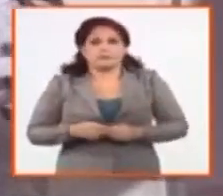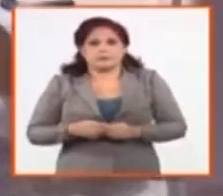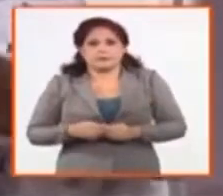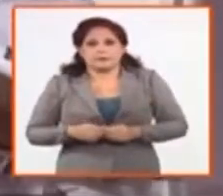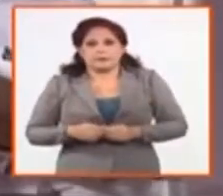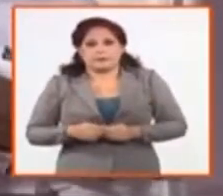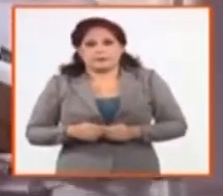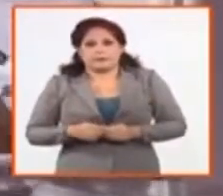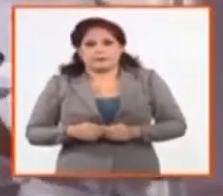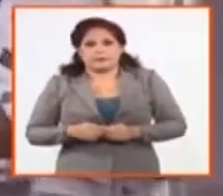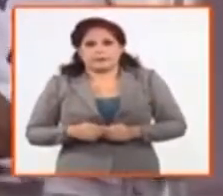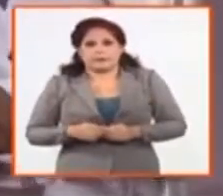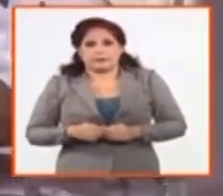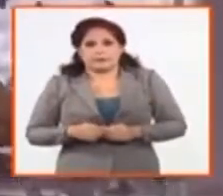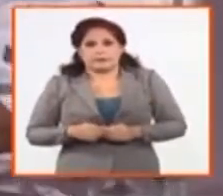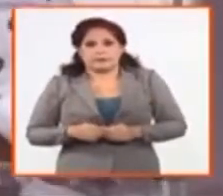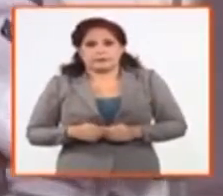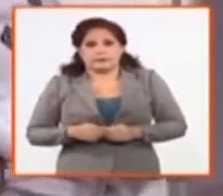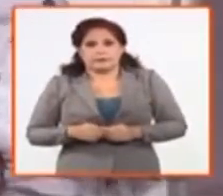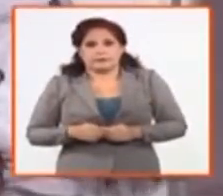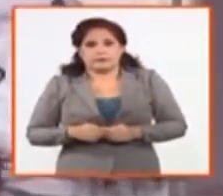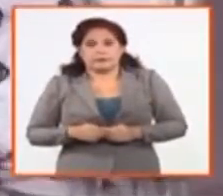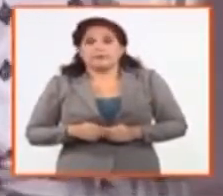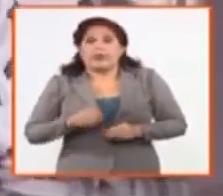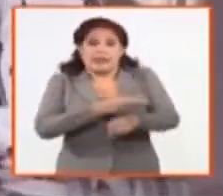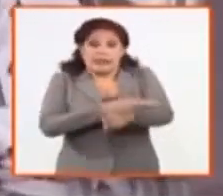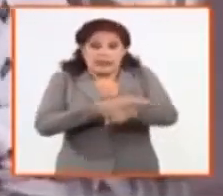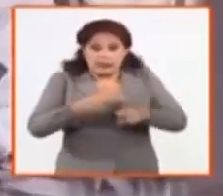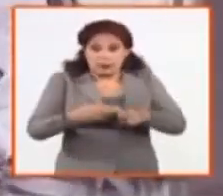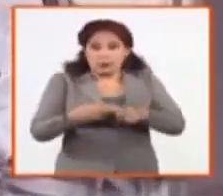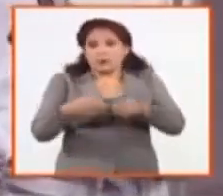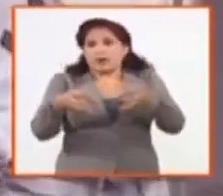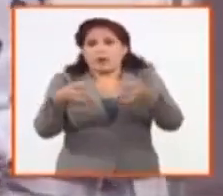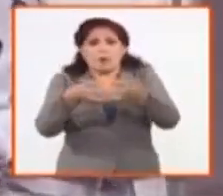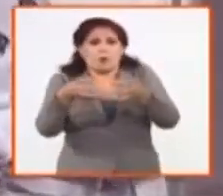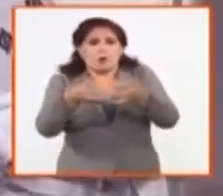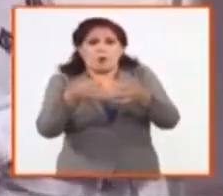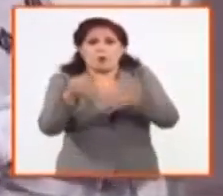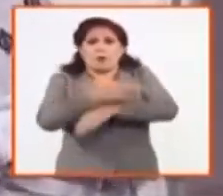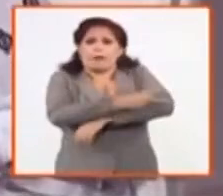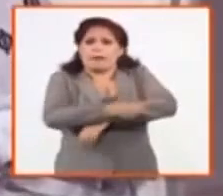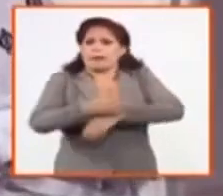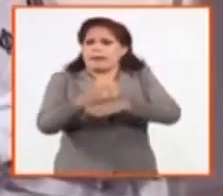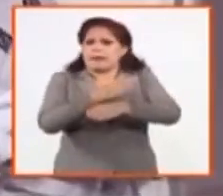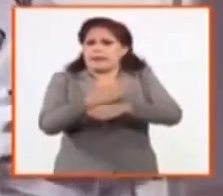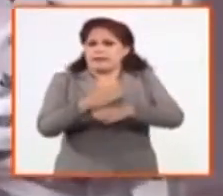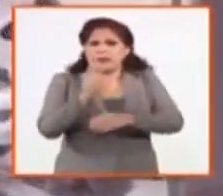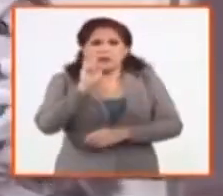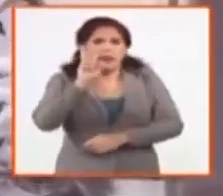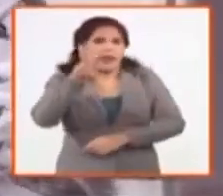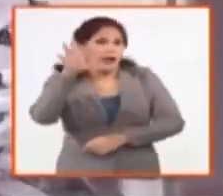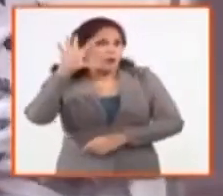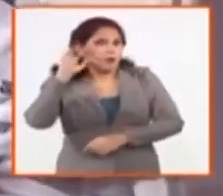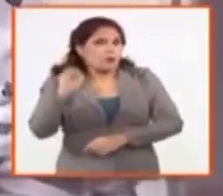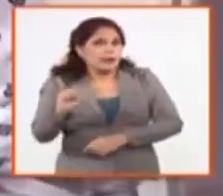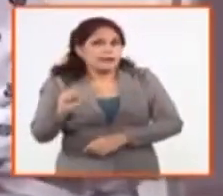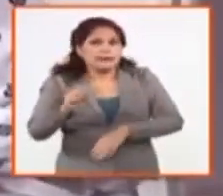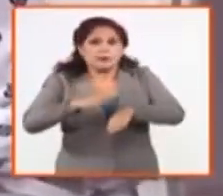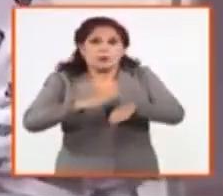qué heroicidad. Porque además, cuando tú vas a la historia del movimiento de países no alineados, tú te das cuenta que fue una causa que